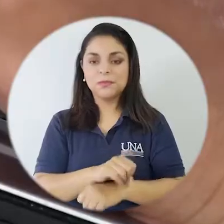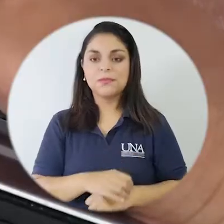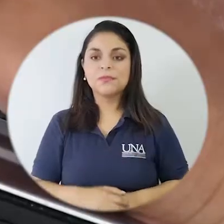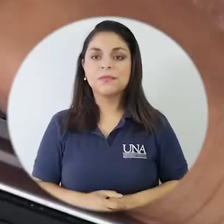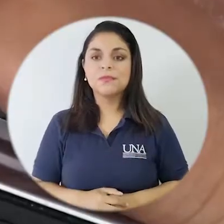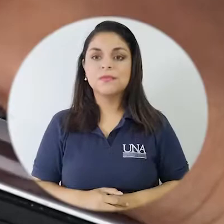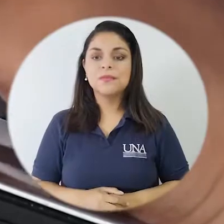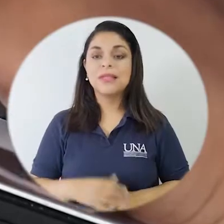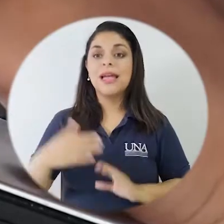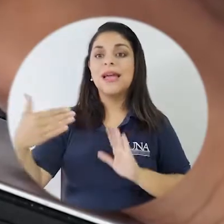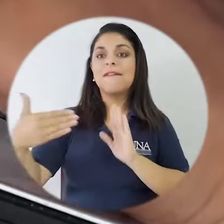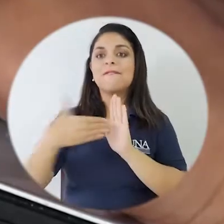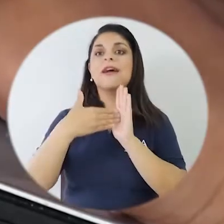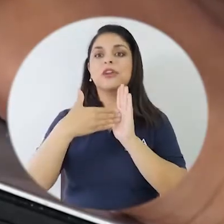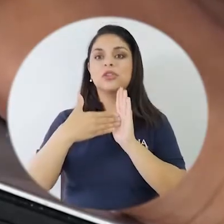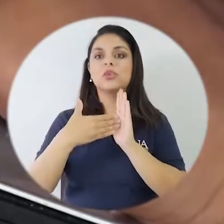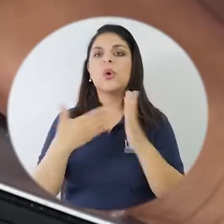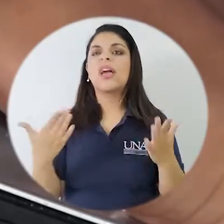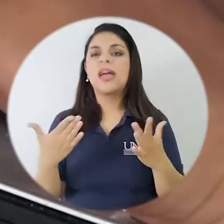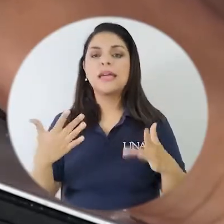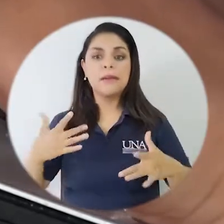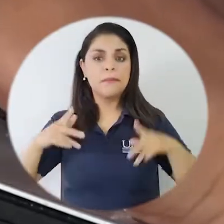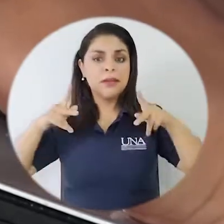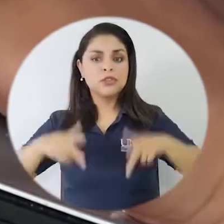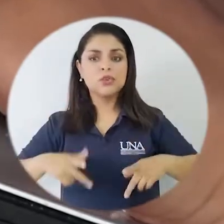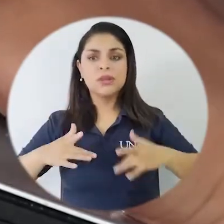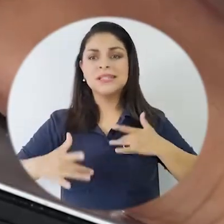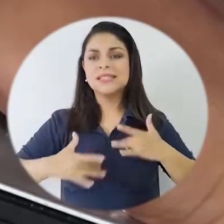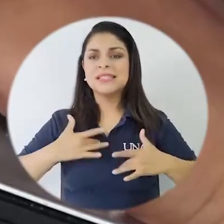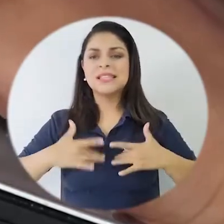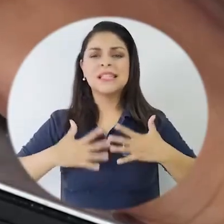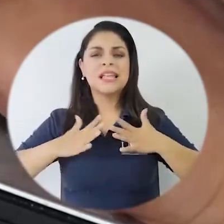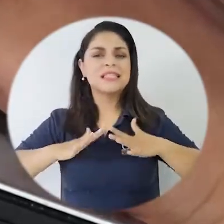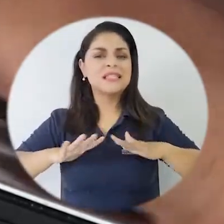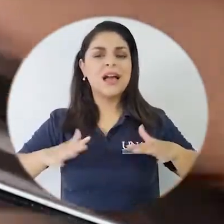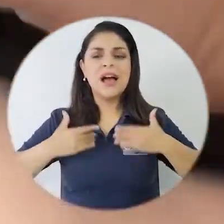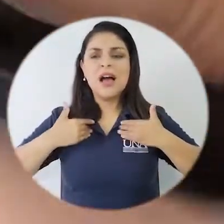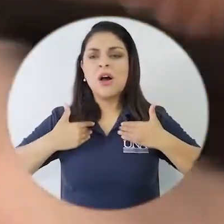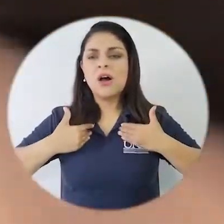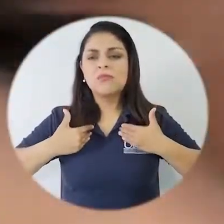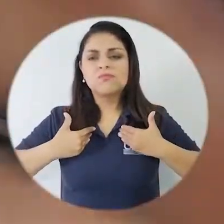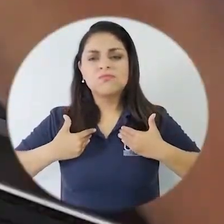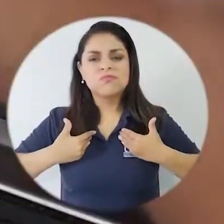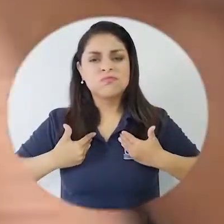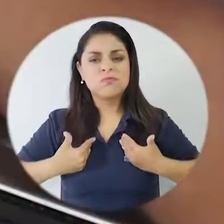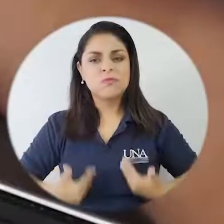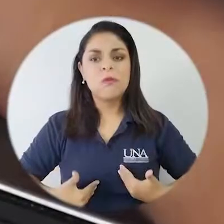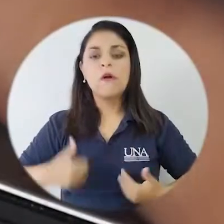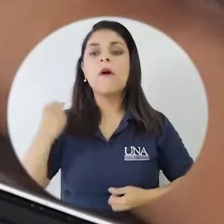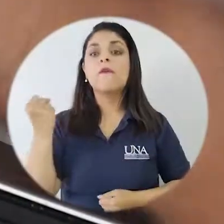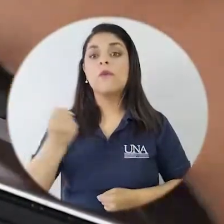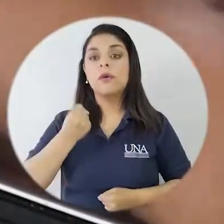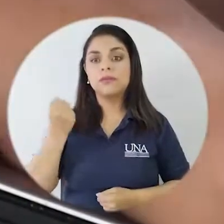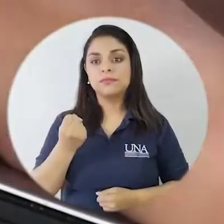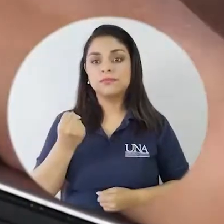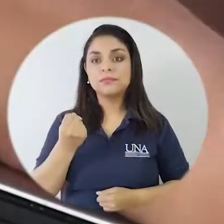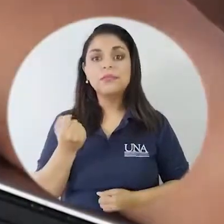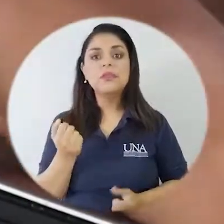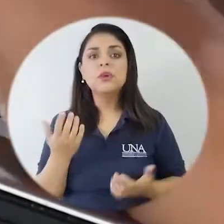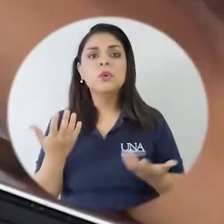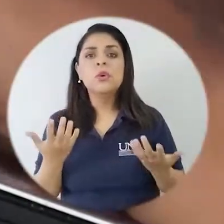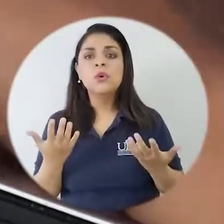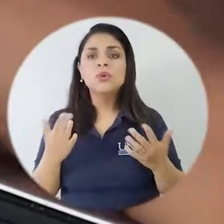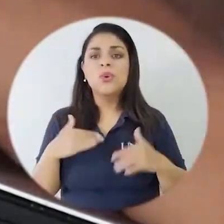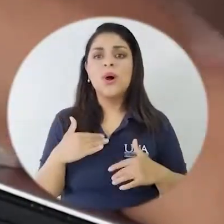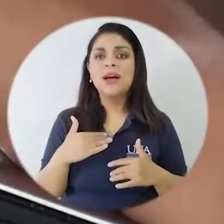el efecto del burning out, gente que se siente ya que Agotada. agotada, completamente agotada y que no ve